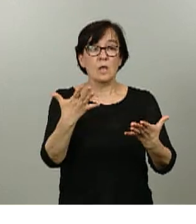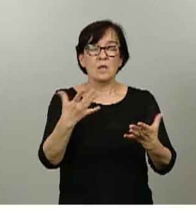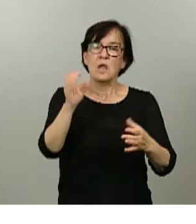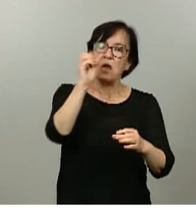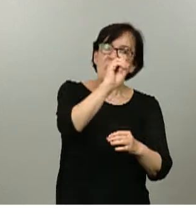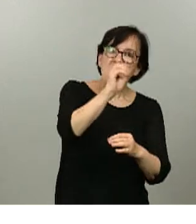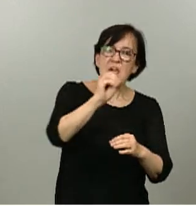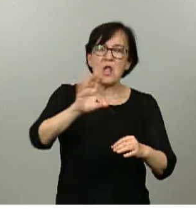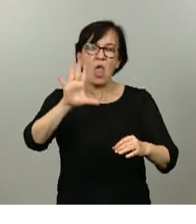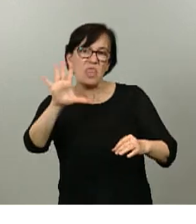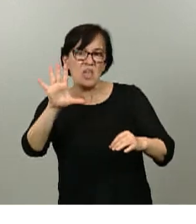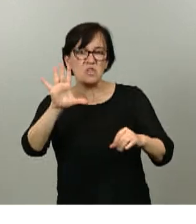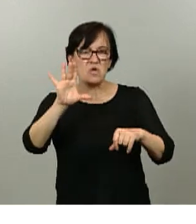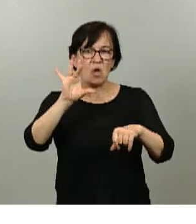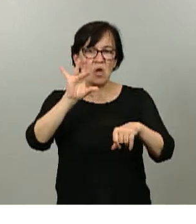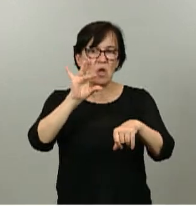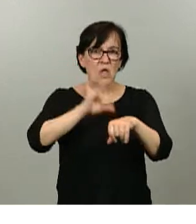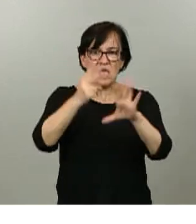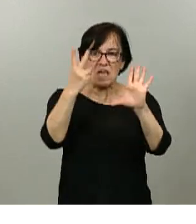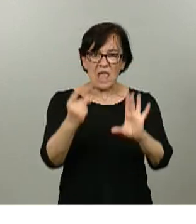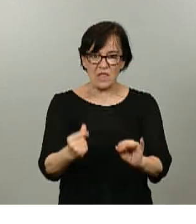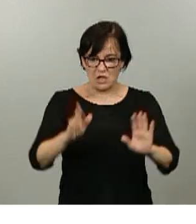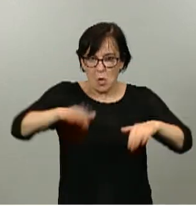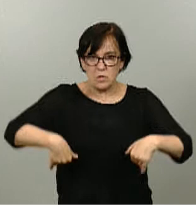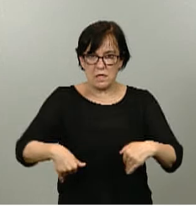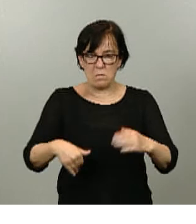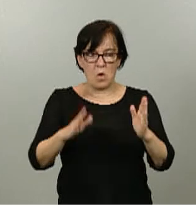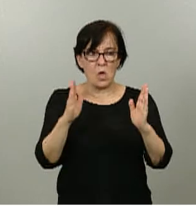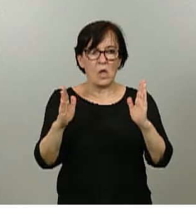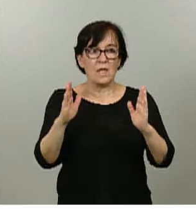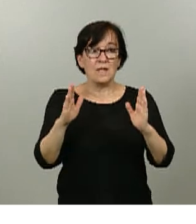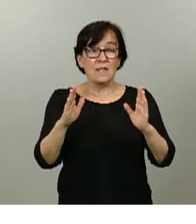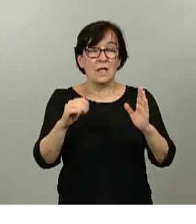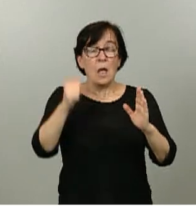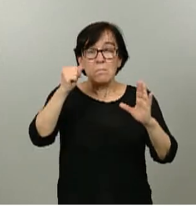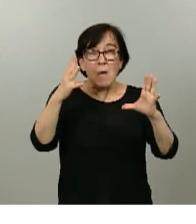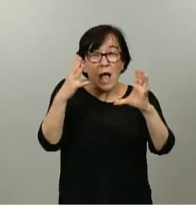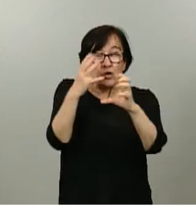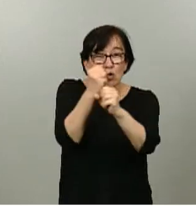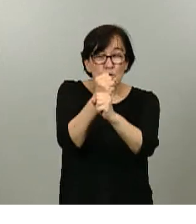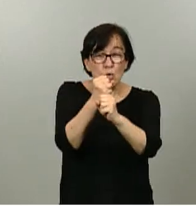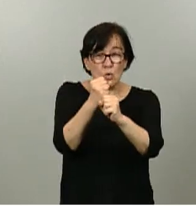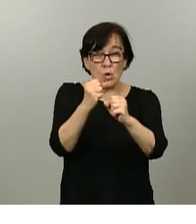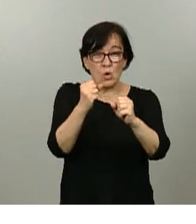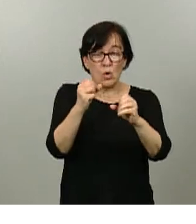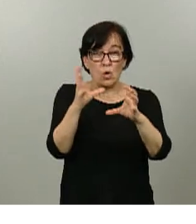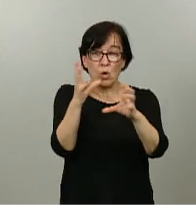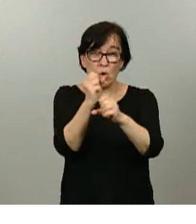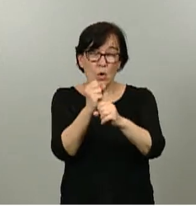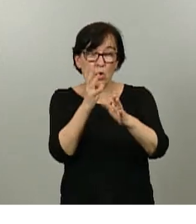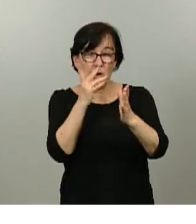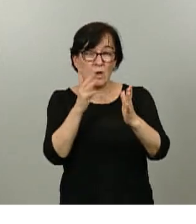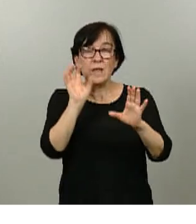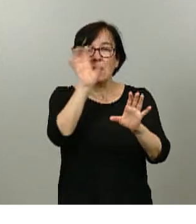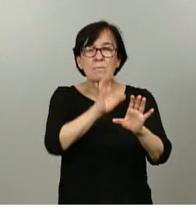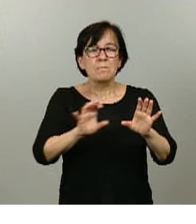5 en los últimos 7 días. Lo que está más oscuro son las provincias que tienen casos